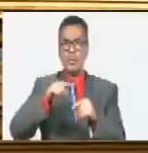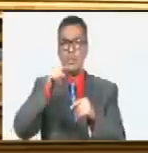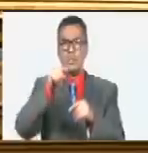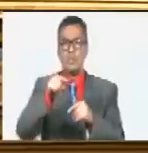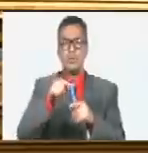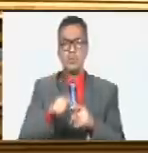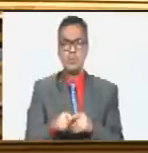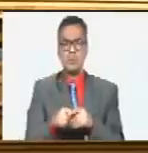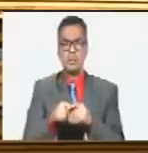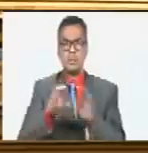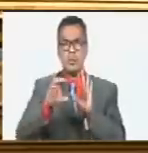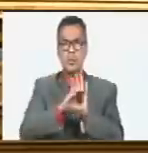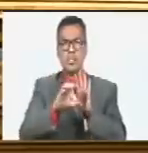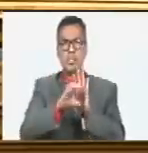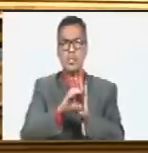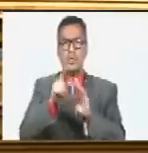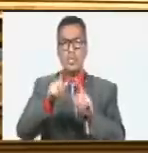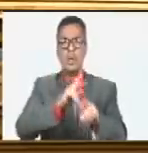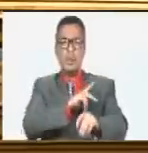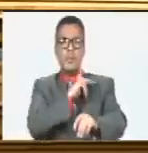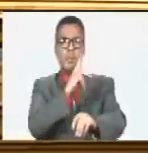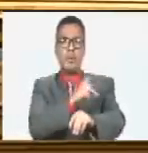capítulo dedicado al poder electoral venezolano.